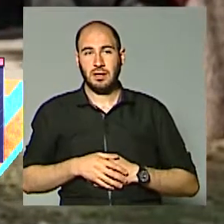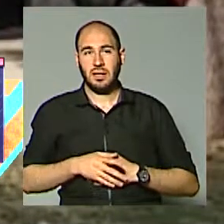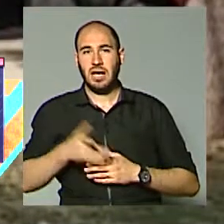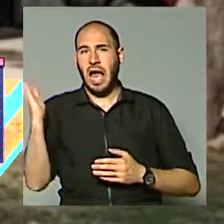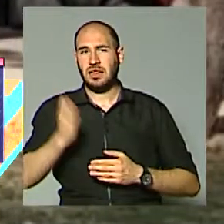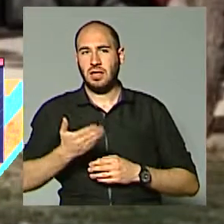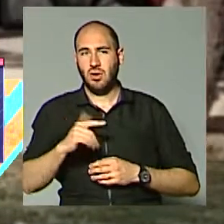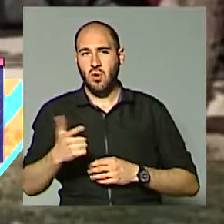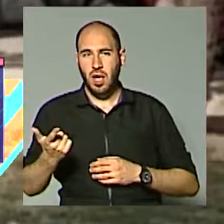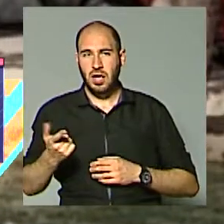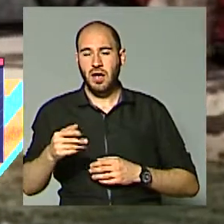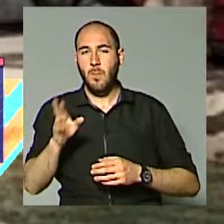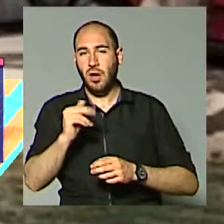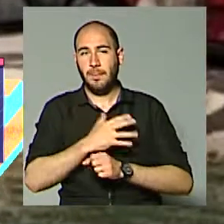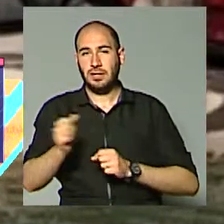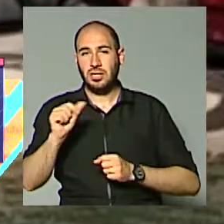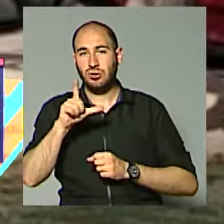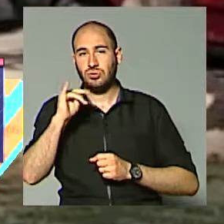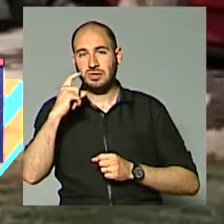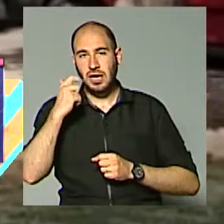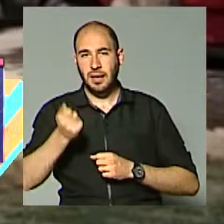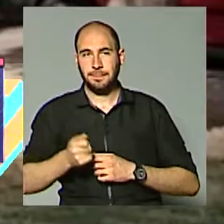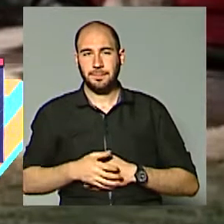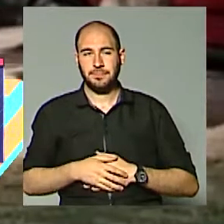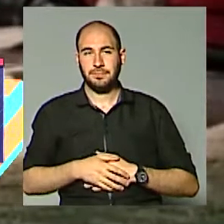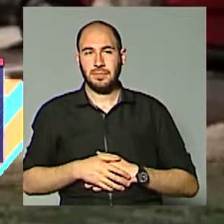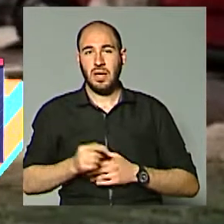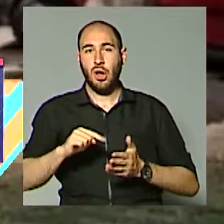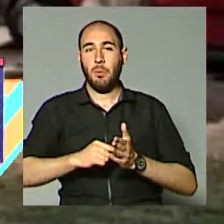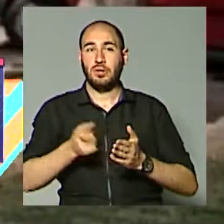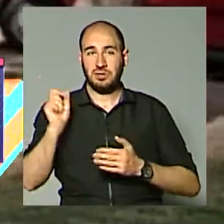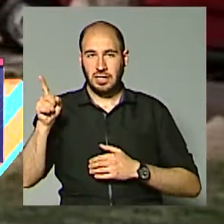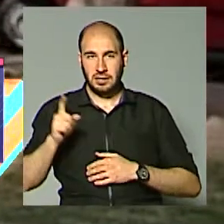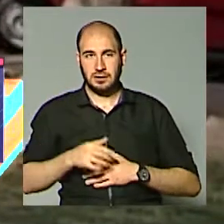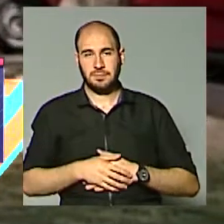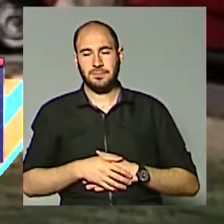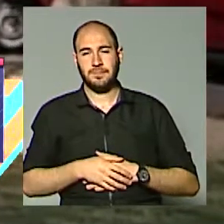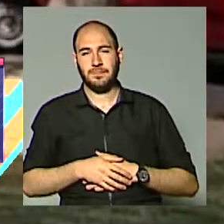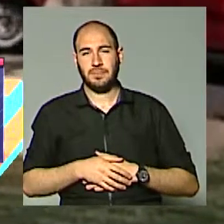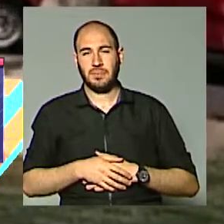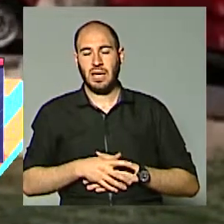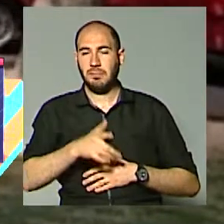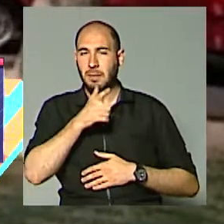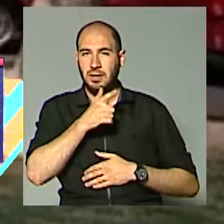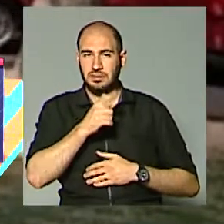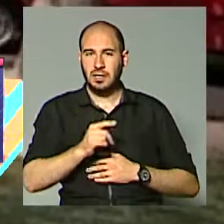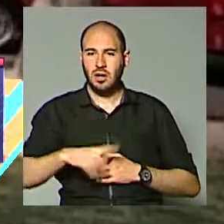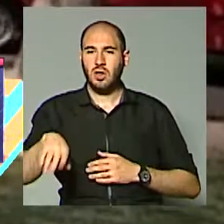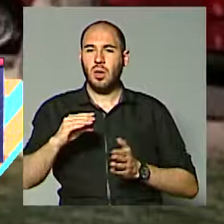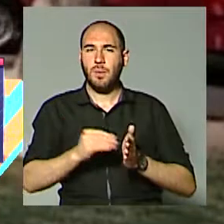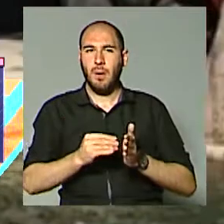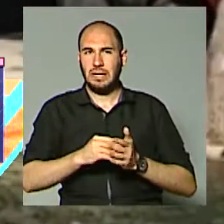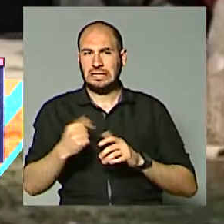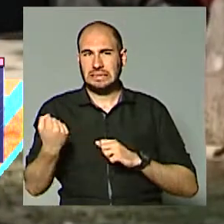impunidad ante el femicidio de Lucía, en Buenos Aires. Creo que estamos en ese momento